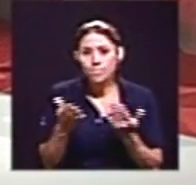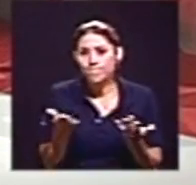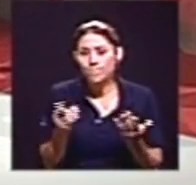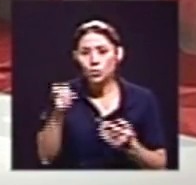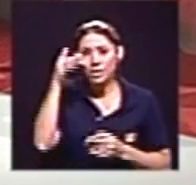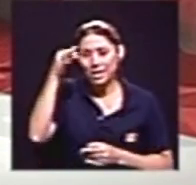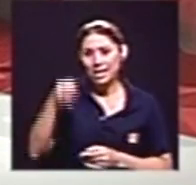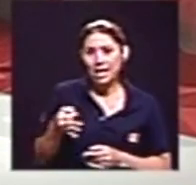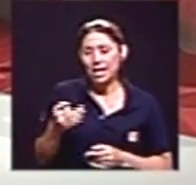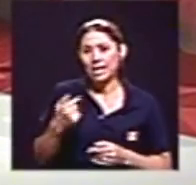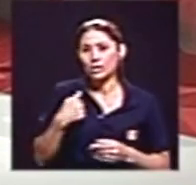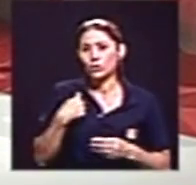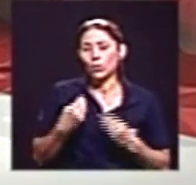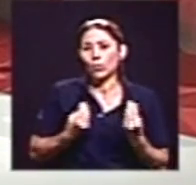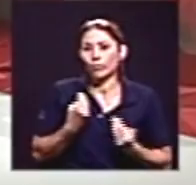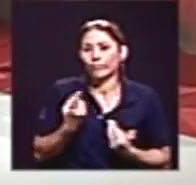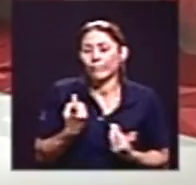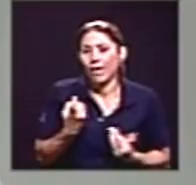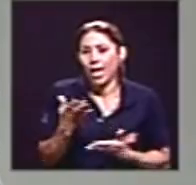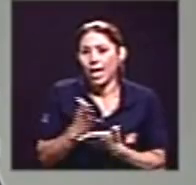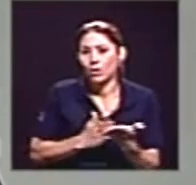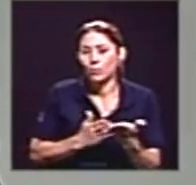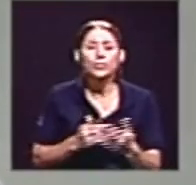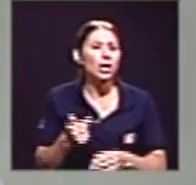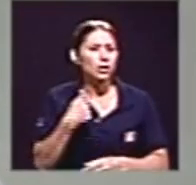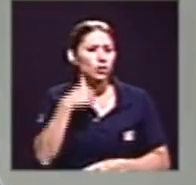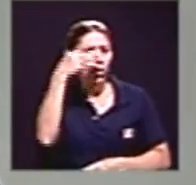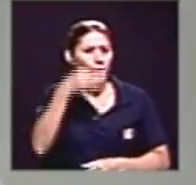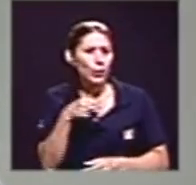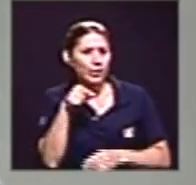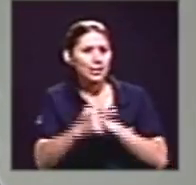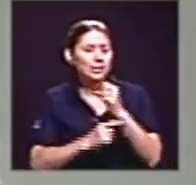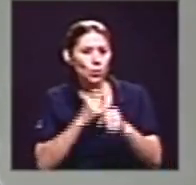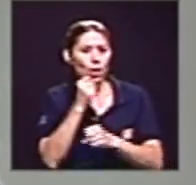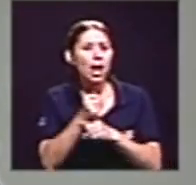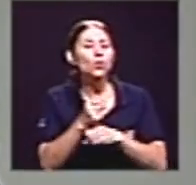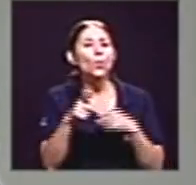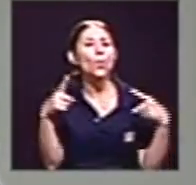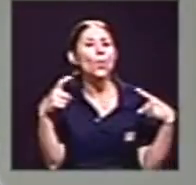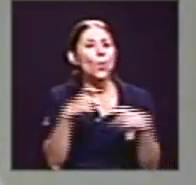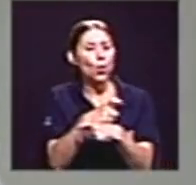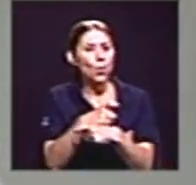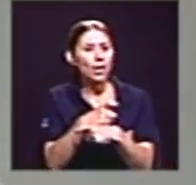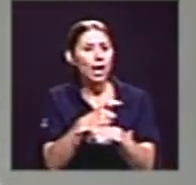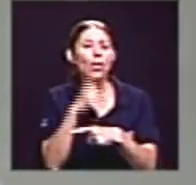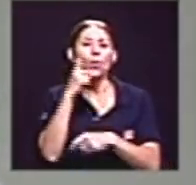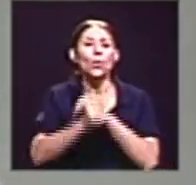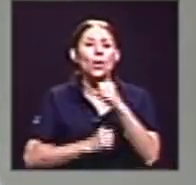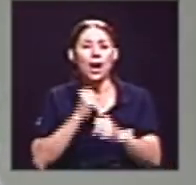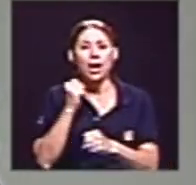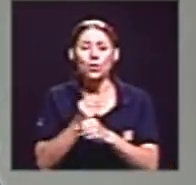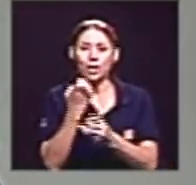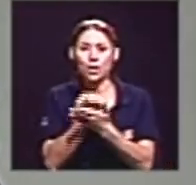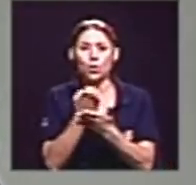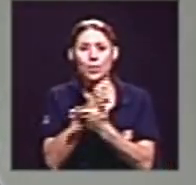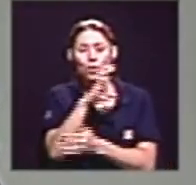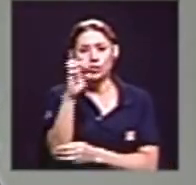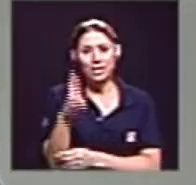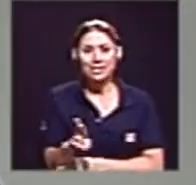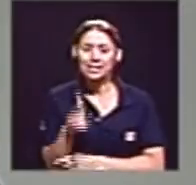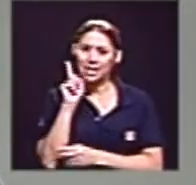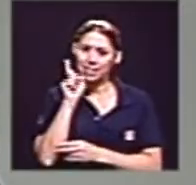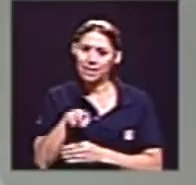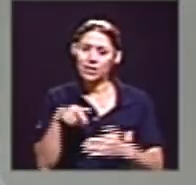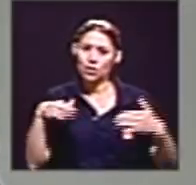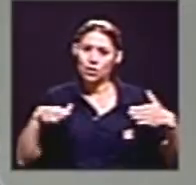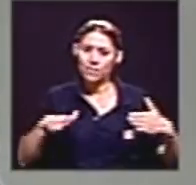cree que me quedé corto? Yo creo que este ha sido un año muy complicado, un año en donde la economía costarricense ha tenido que